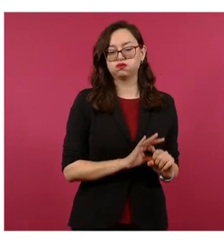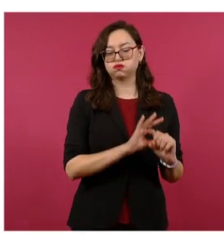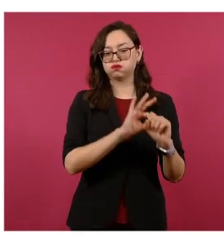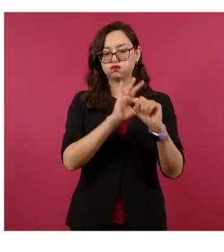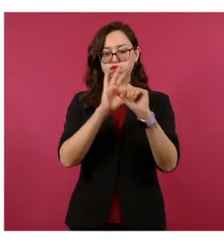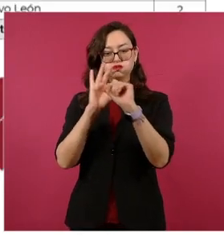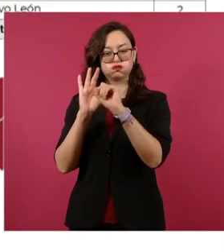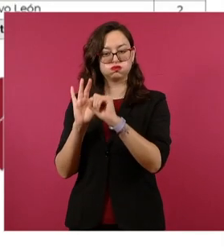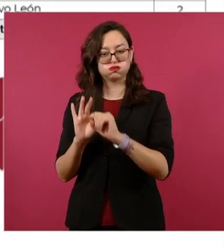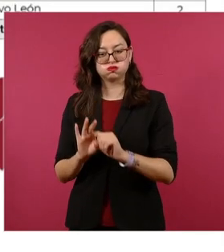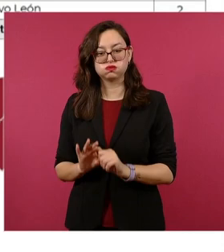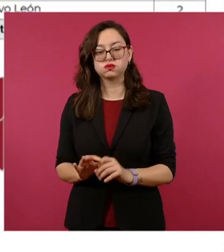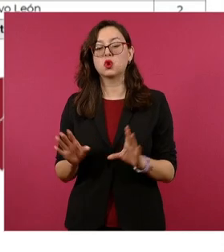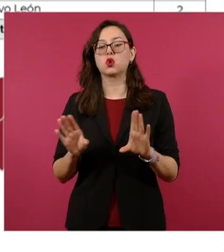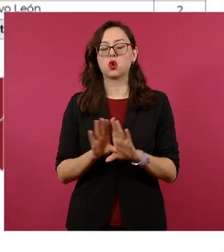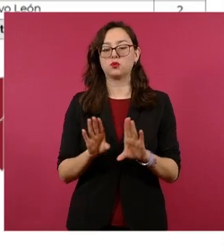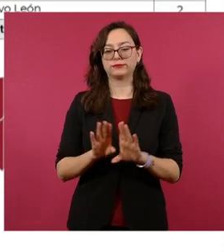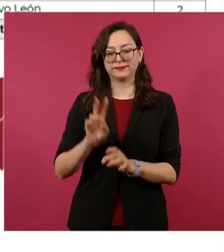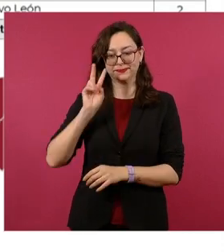resultados, cómo quedaría